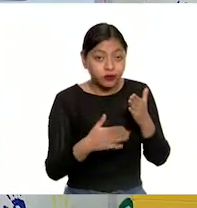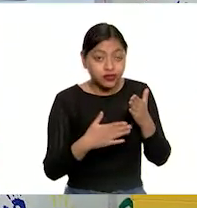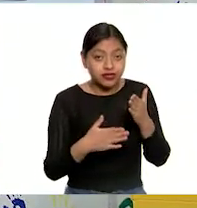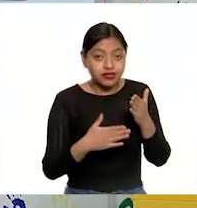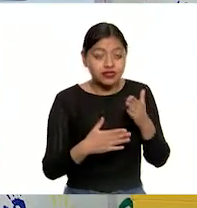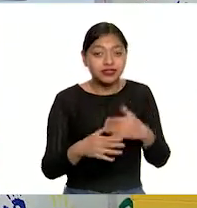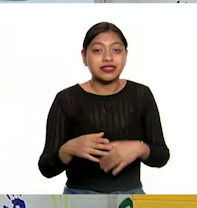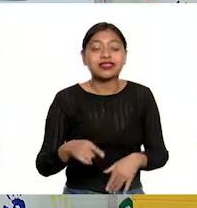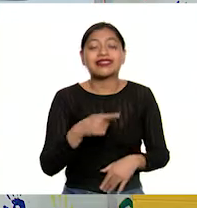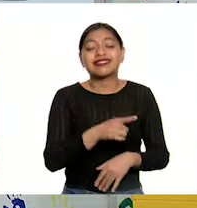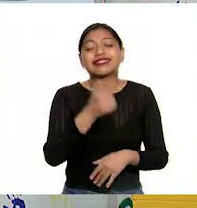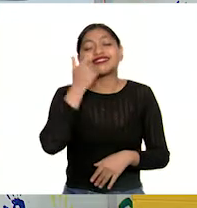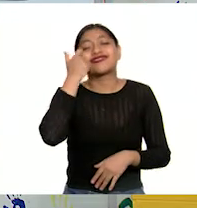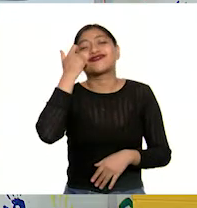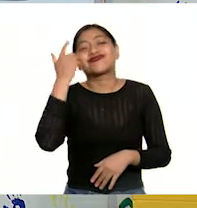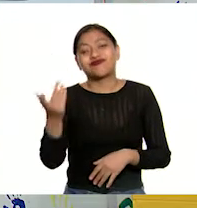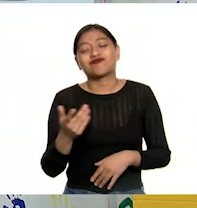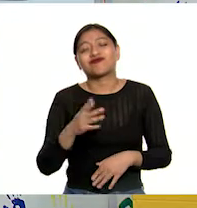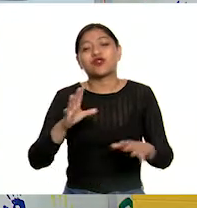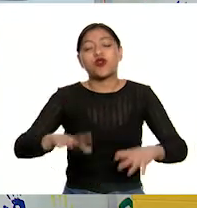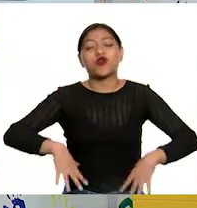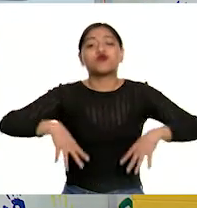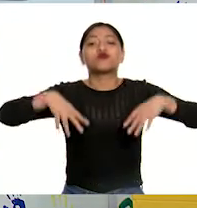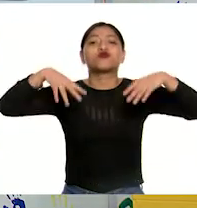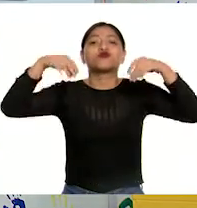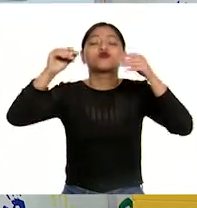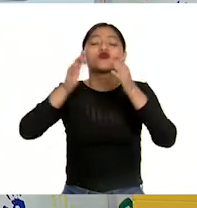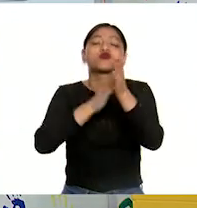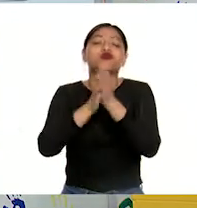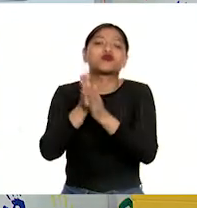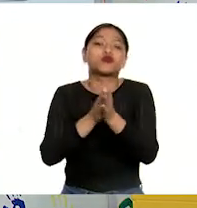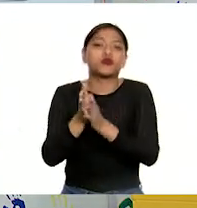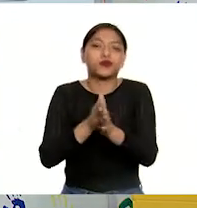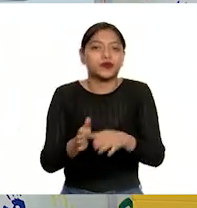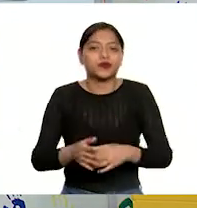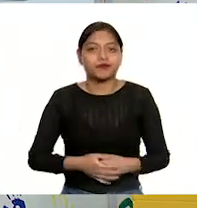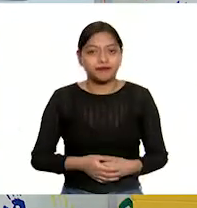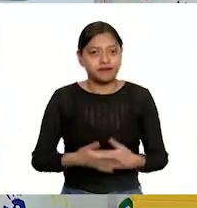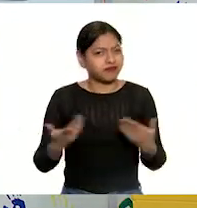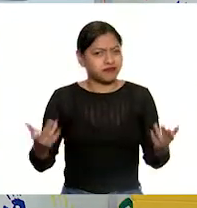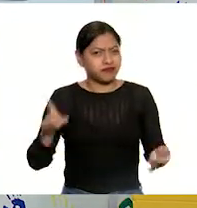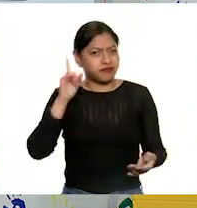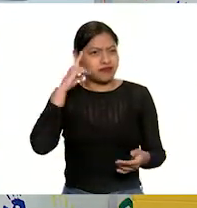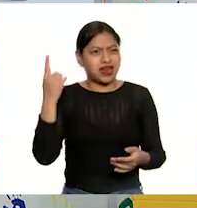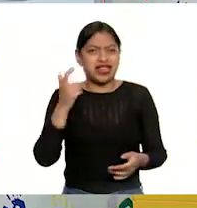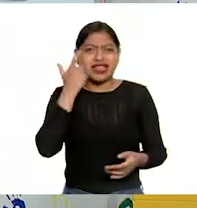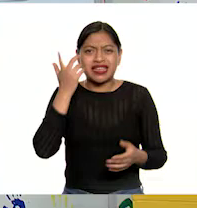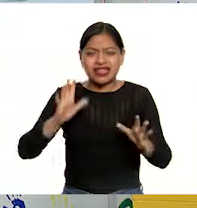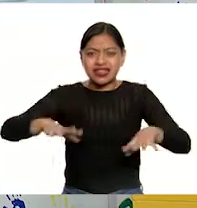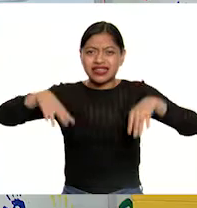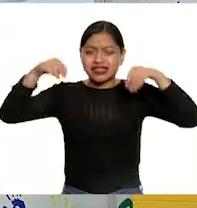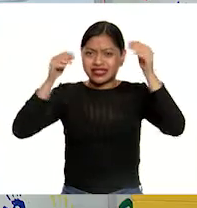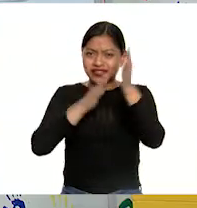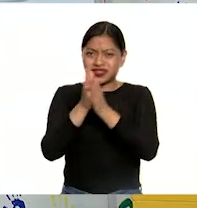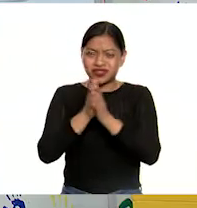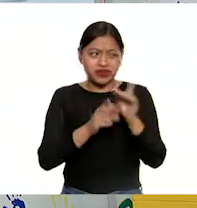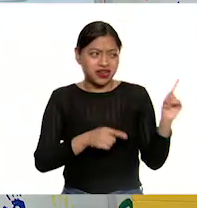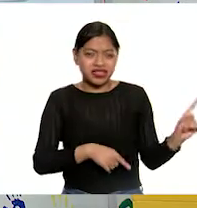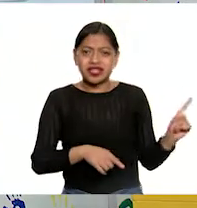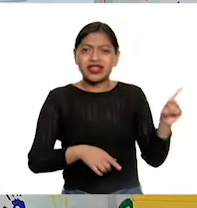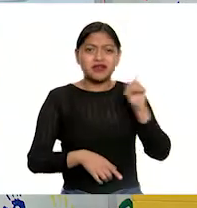problema era que quería un castillo de chocolate. ¿Y para qué querrá una bruja un castillo de